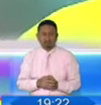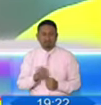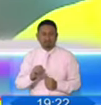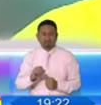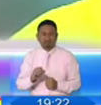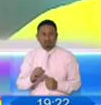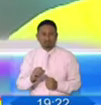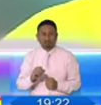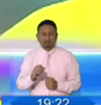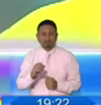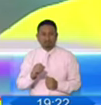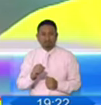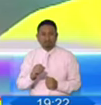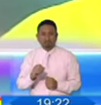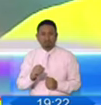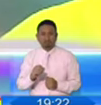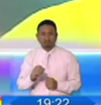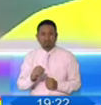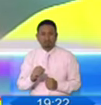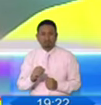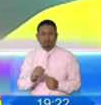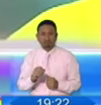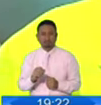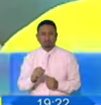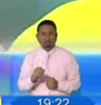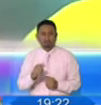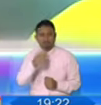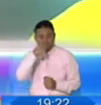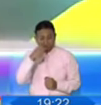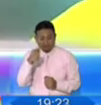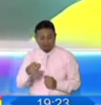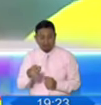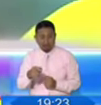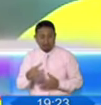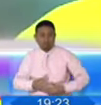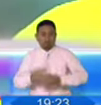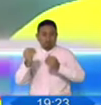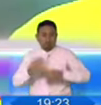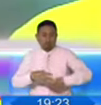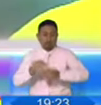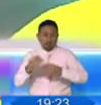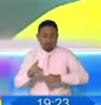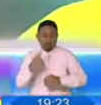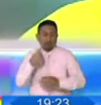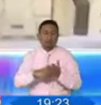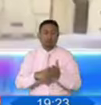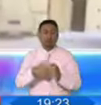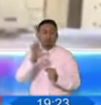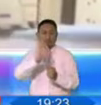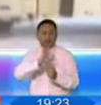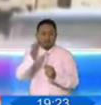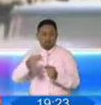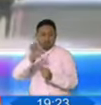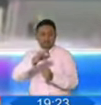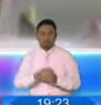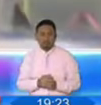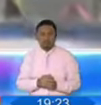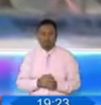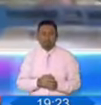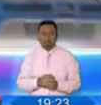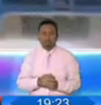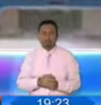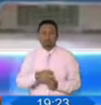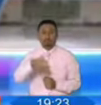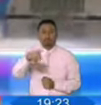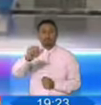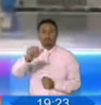enviar los contenedores de exportación, en este caso de banano. Según Pablo Aguirre, los